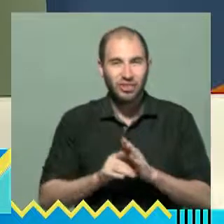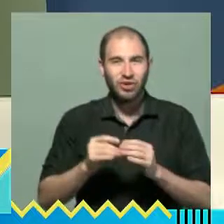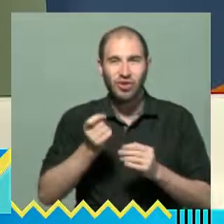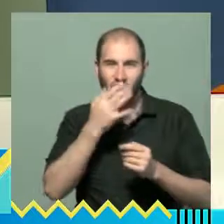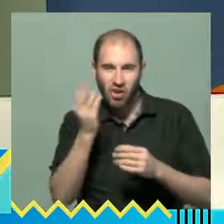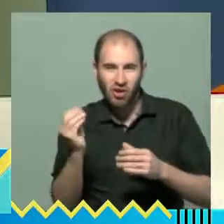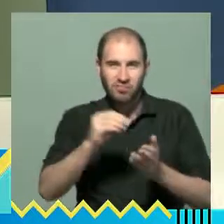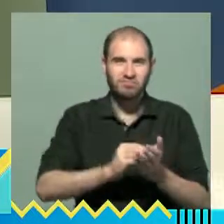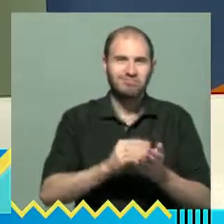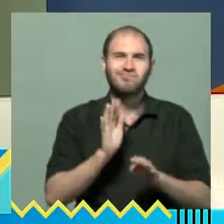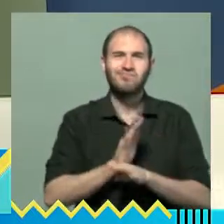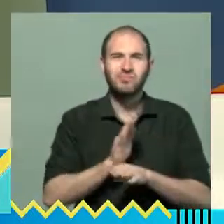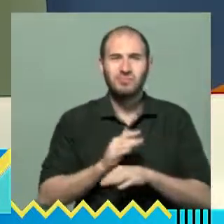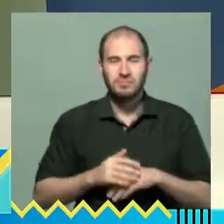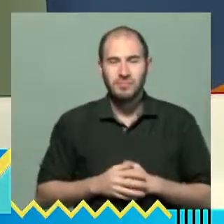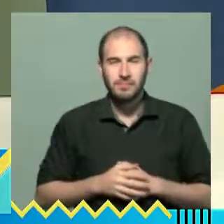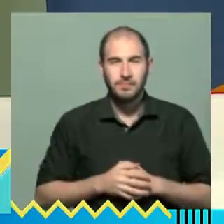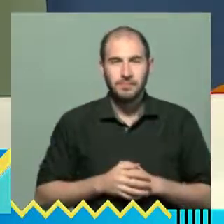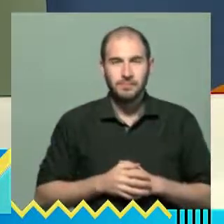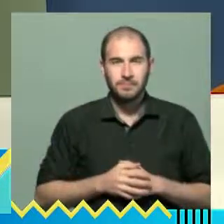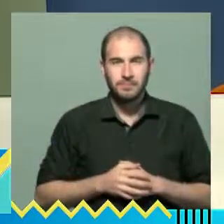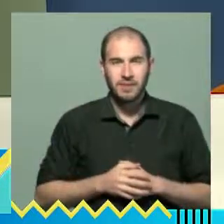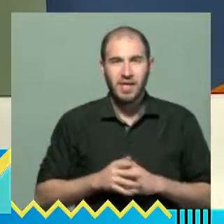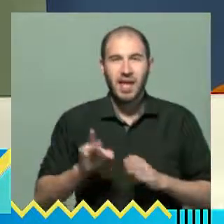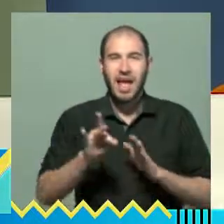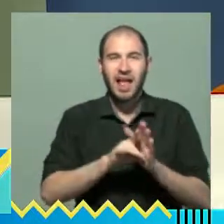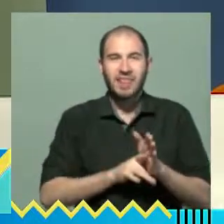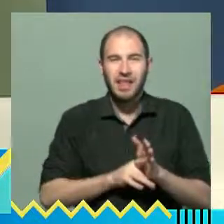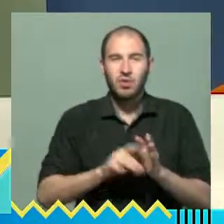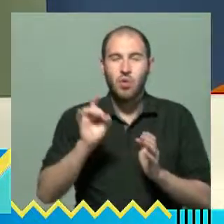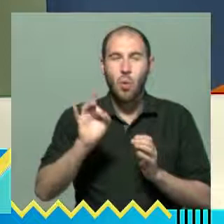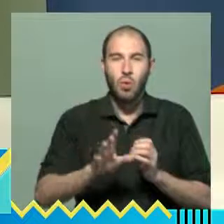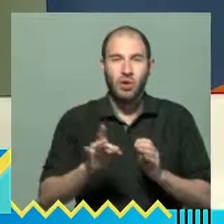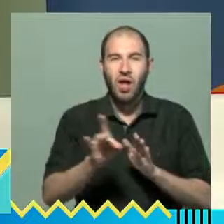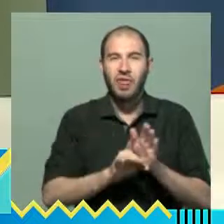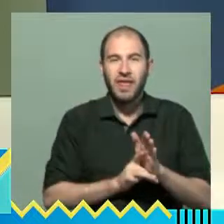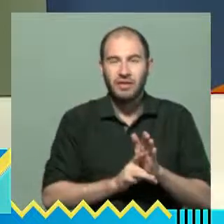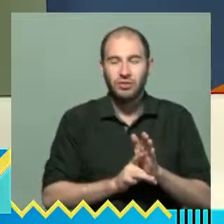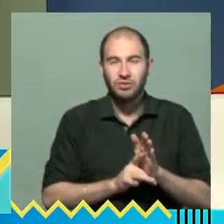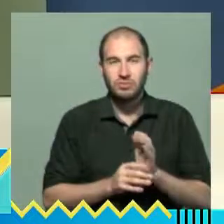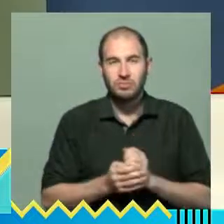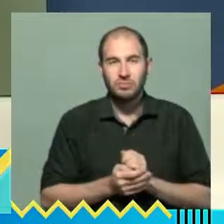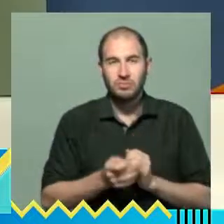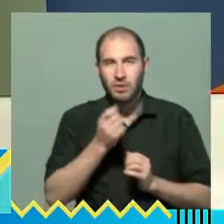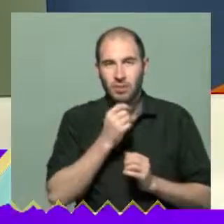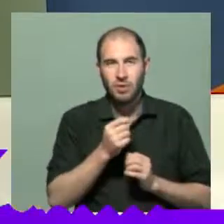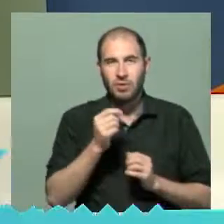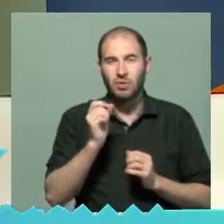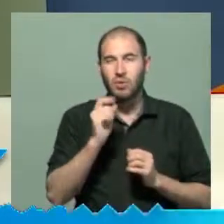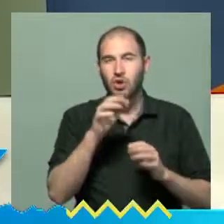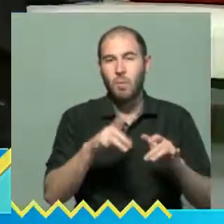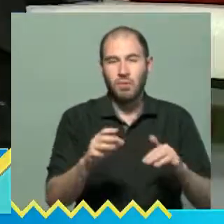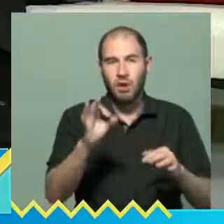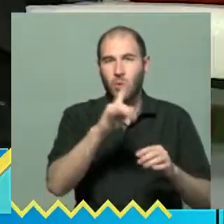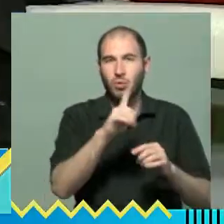coloreados, es decir, esto de que el dato no está puesto como un dato de un 1-0 de una